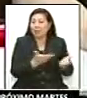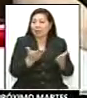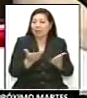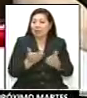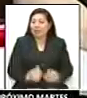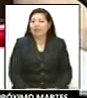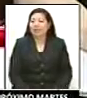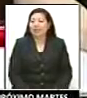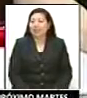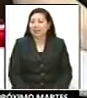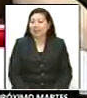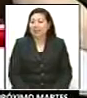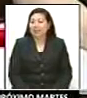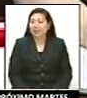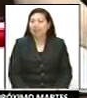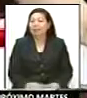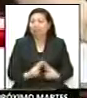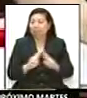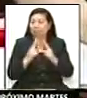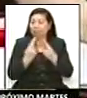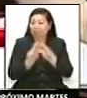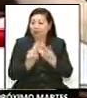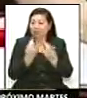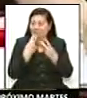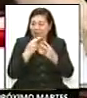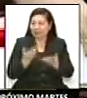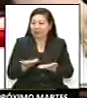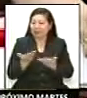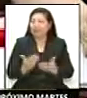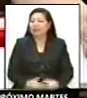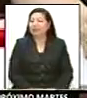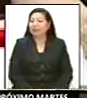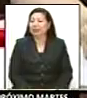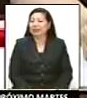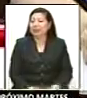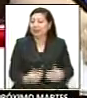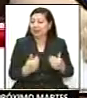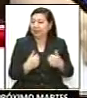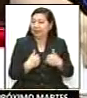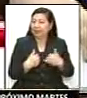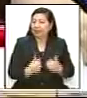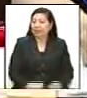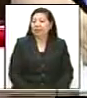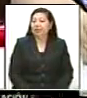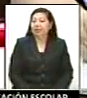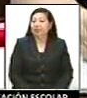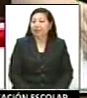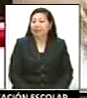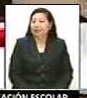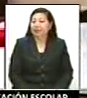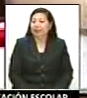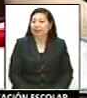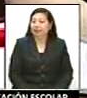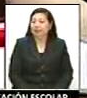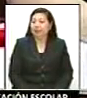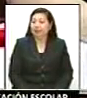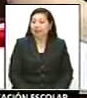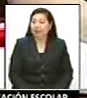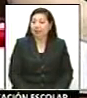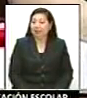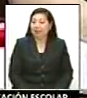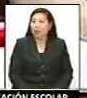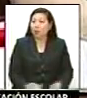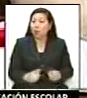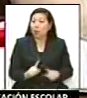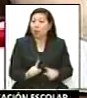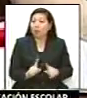mencionados en el hemiciclo principal. Veamos. ¿Por qué sostenemos que el proyecto es inconstitucional? Cuando